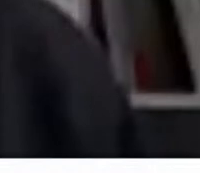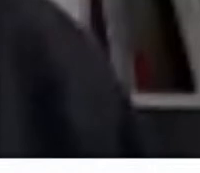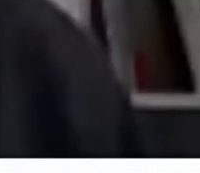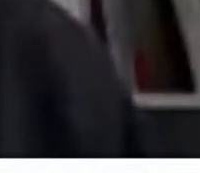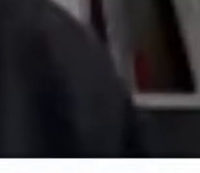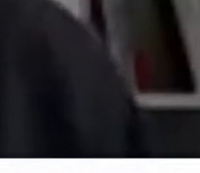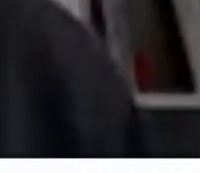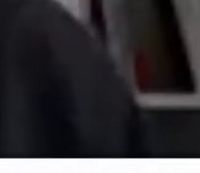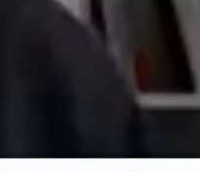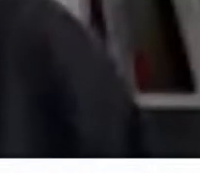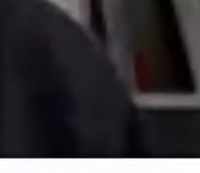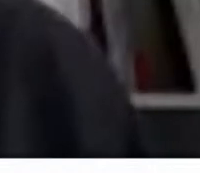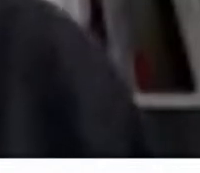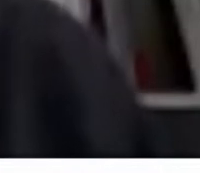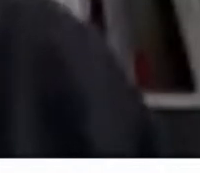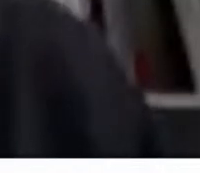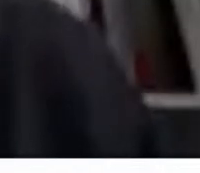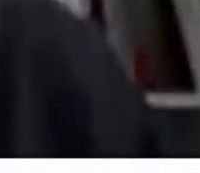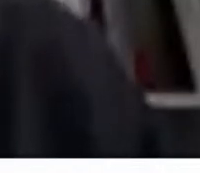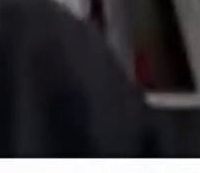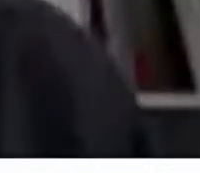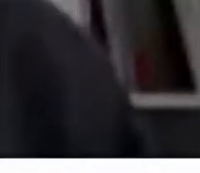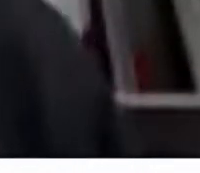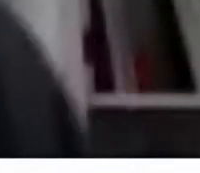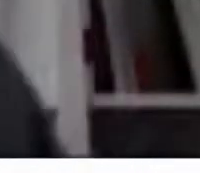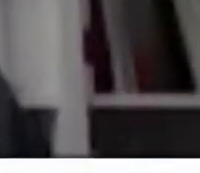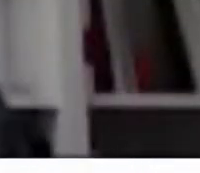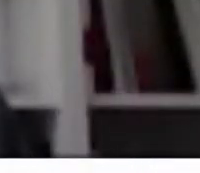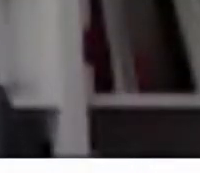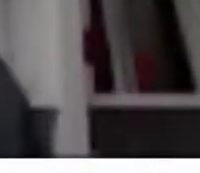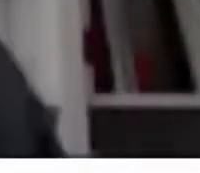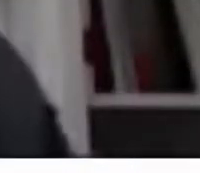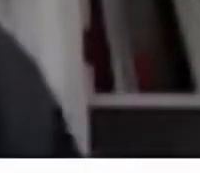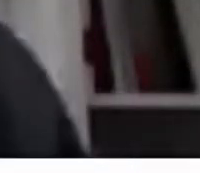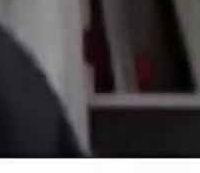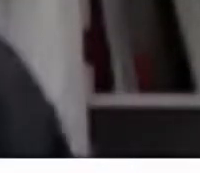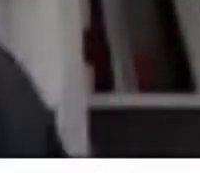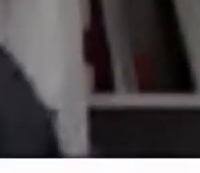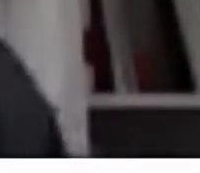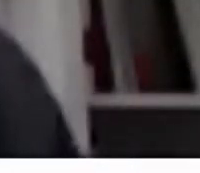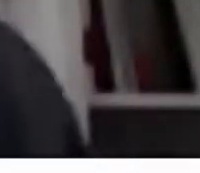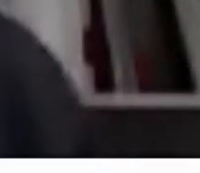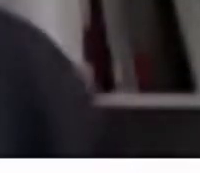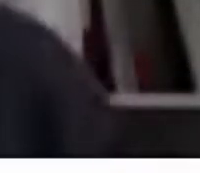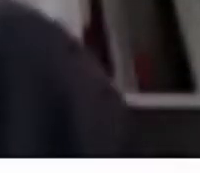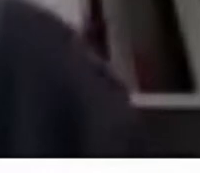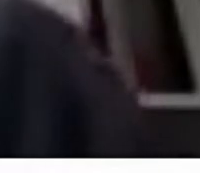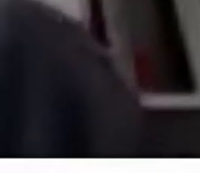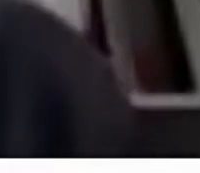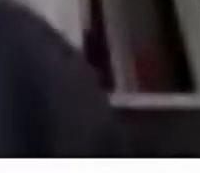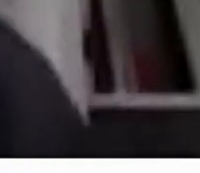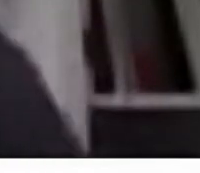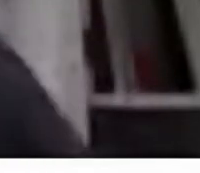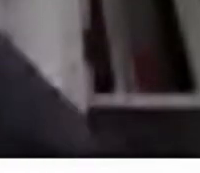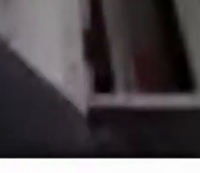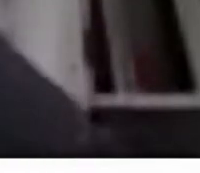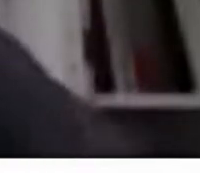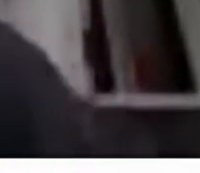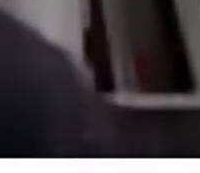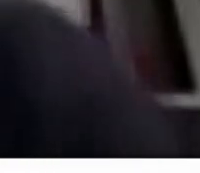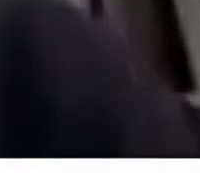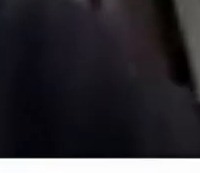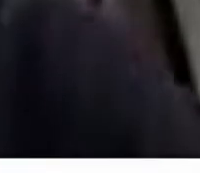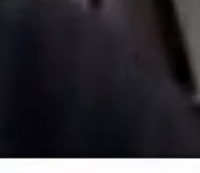¿Cuánto tiempo estuvo este gobierno para implementar la ley de góndolas? Que se aprobó con bombos y platillos unánime de las dos cámaras